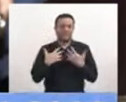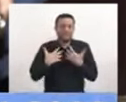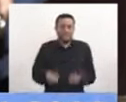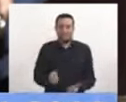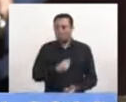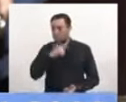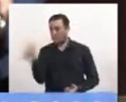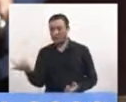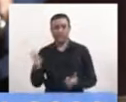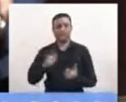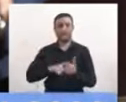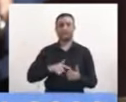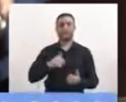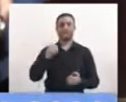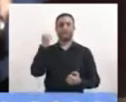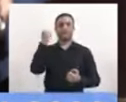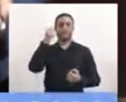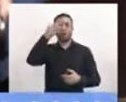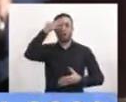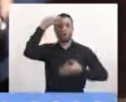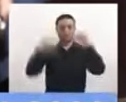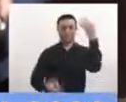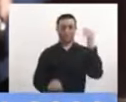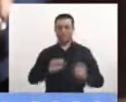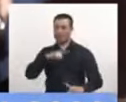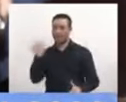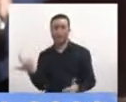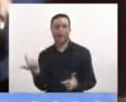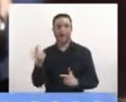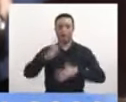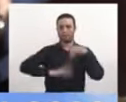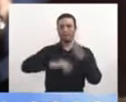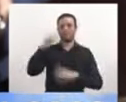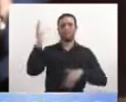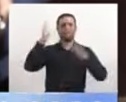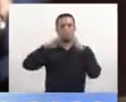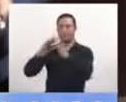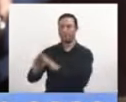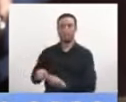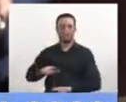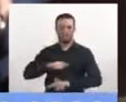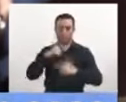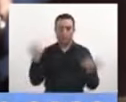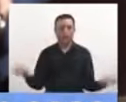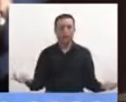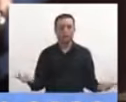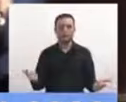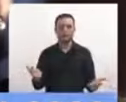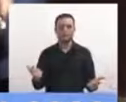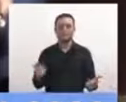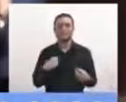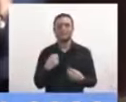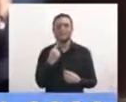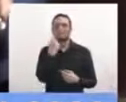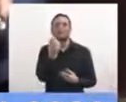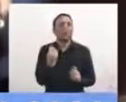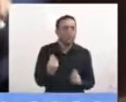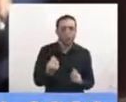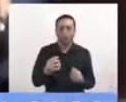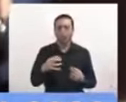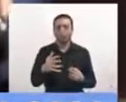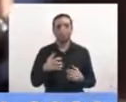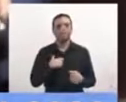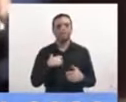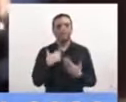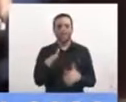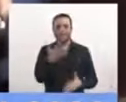infraestructura. ¿Y por quiénes está tironeado ese Estado? Bueno, obviamente por los gobiernos de turno,